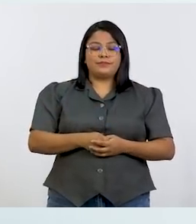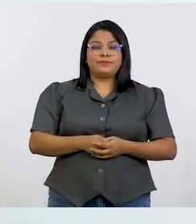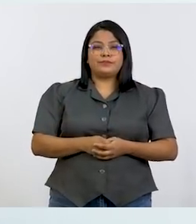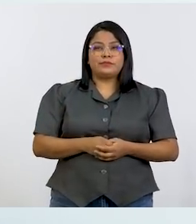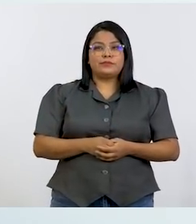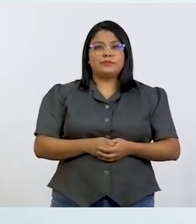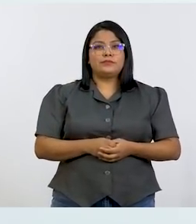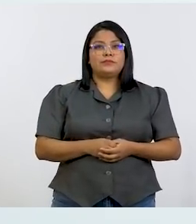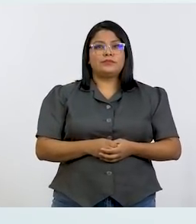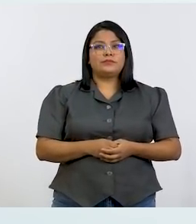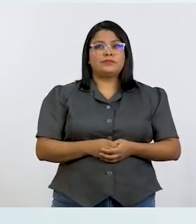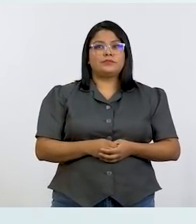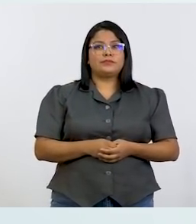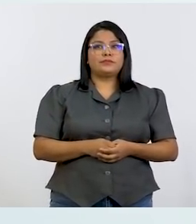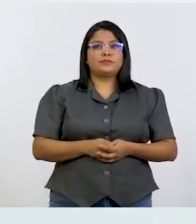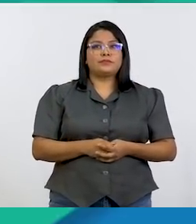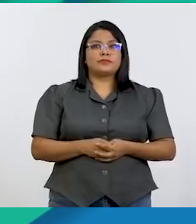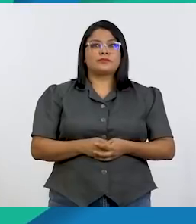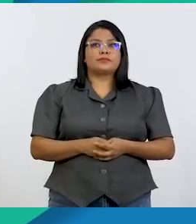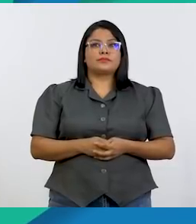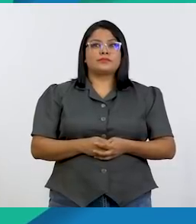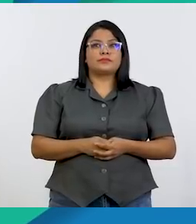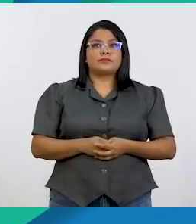a 7.